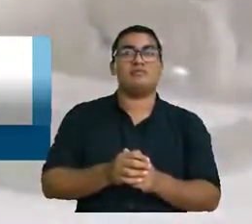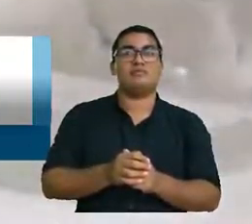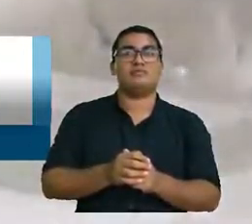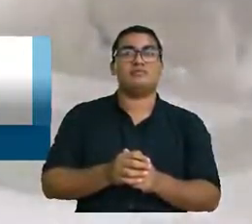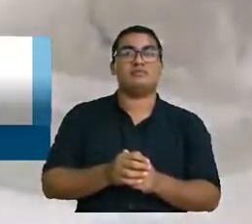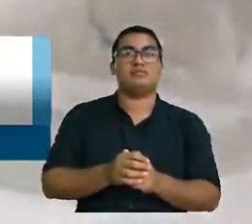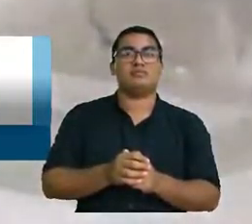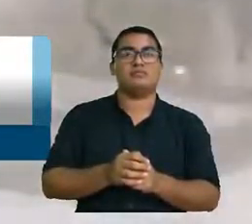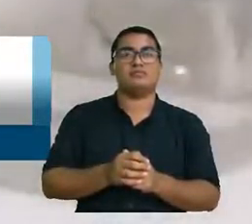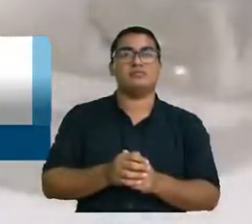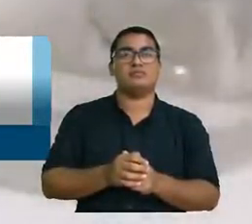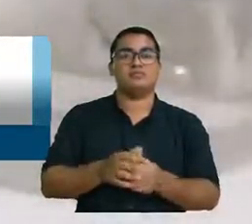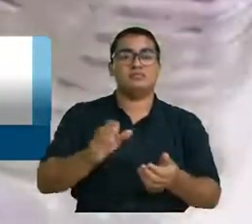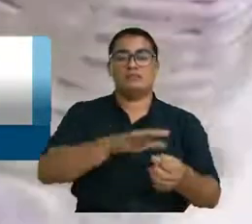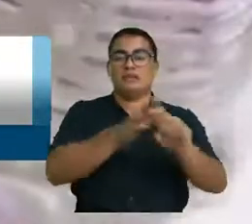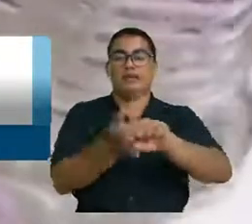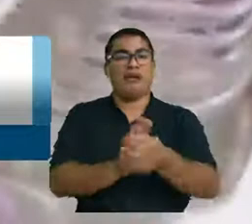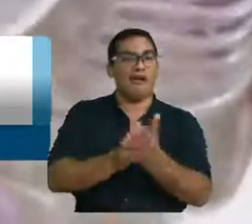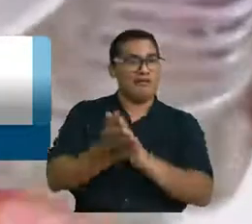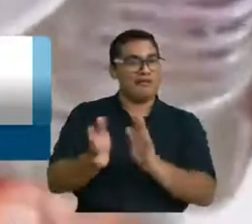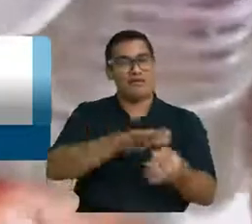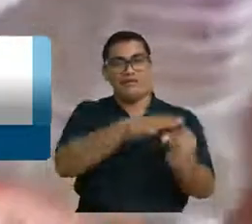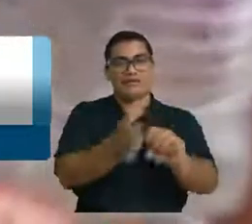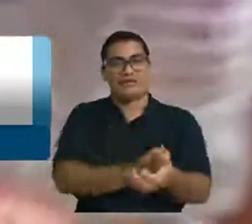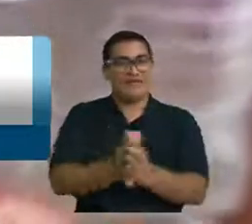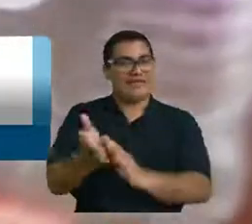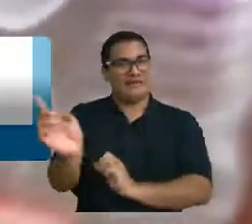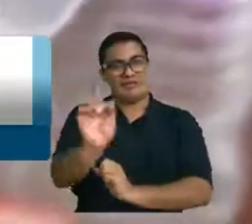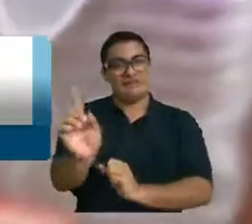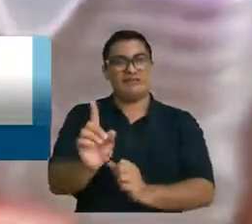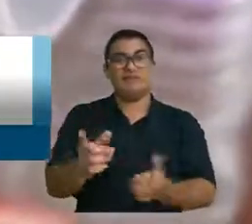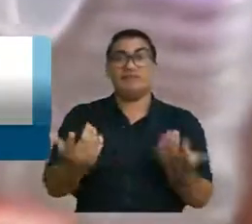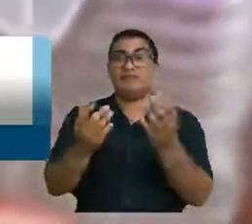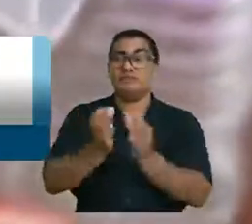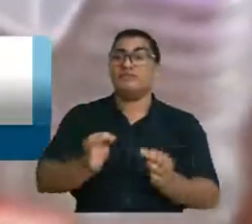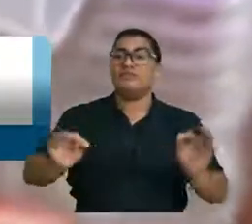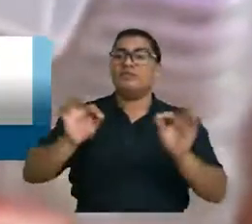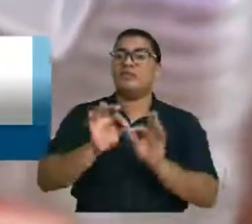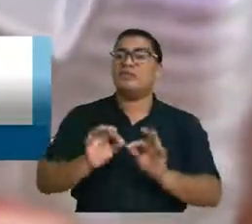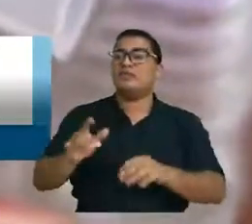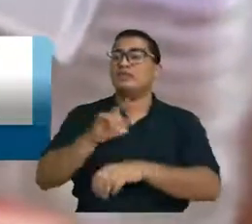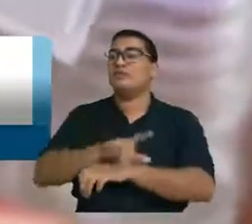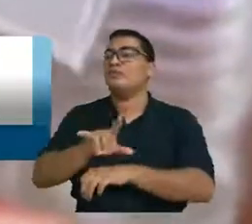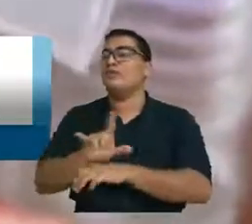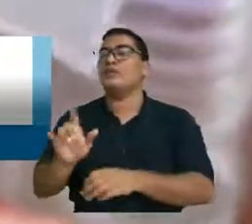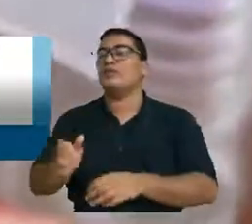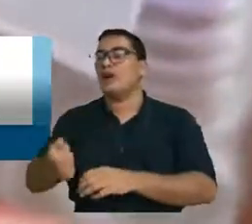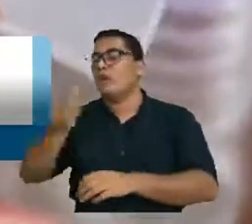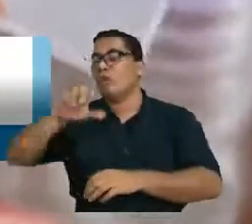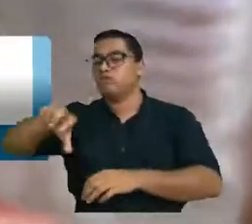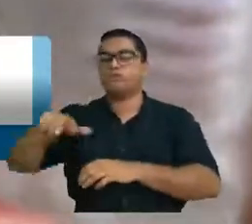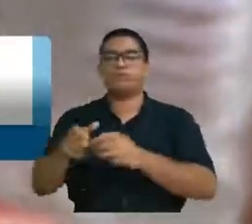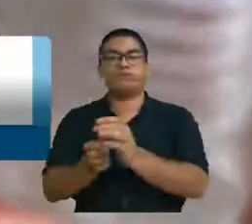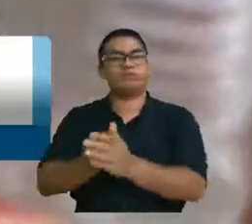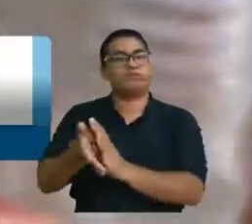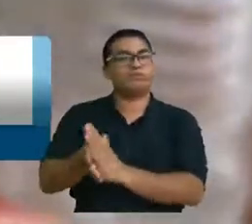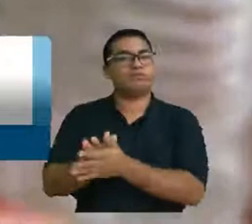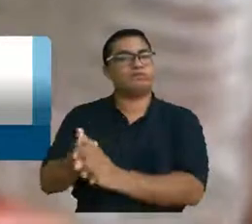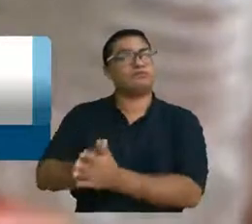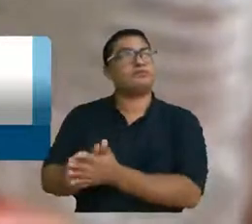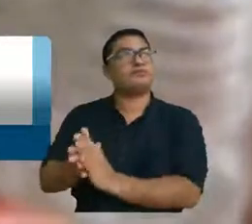me voy a punta de alcohol gel, ¿verdad? No, yo me voy a, en algún momento, después de 4 aplicaciones de